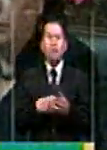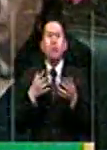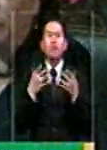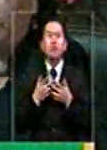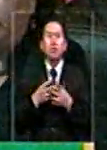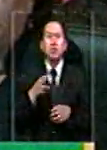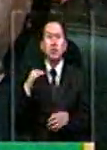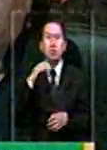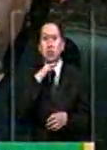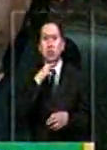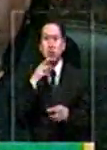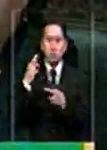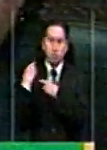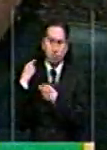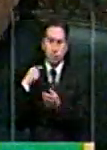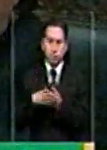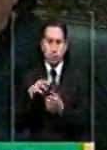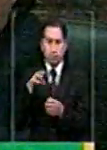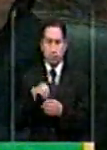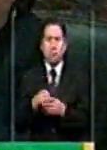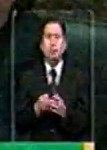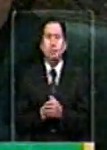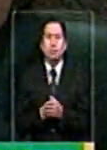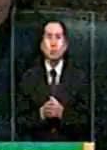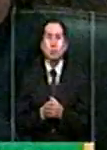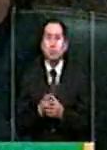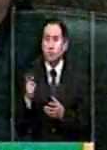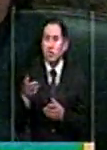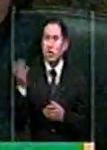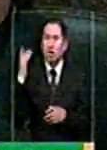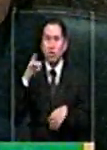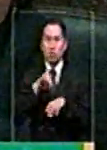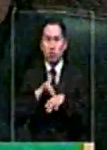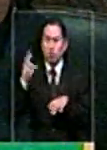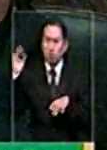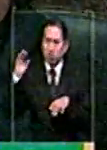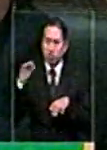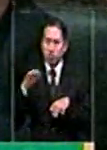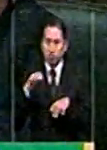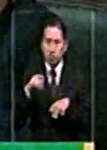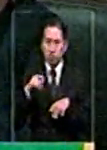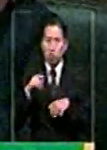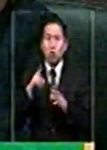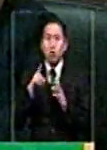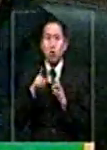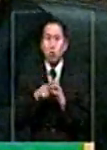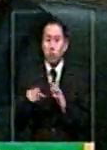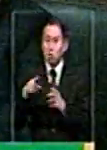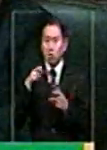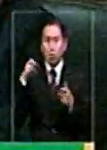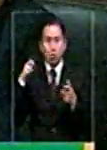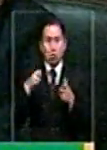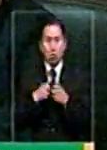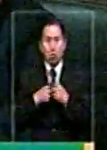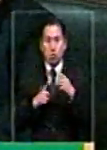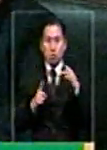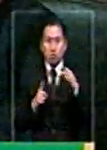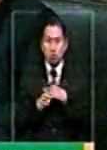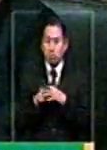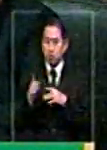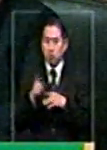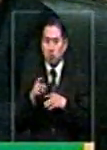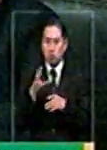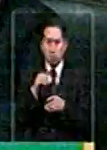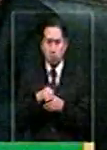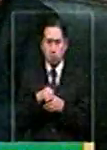de la administración del relleno sanitario de Alpacoma, que sufrió un colapso y que posteriormente se suscitó una investigación